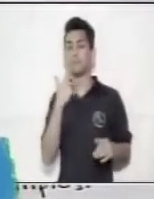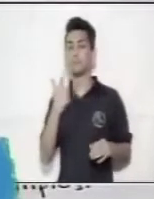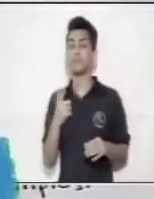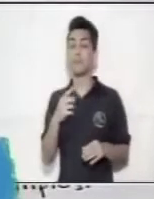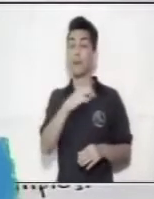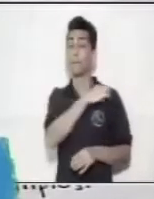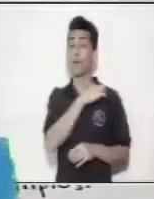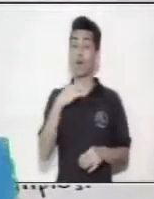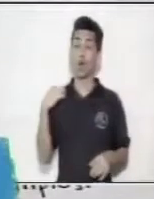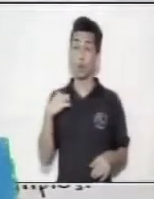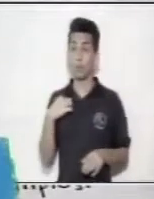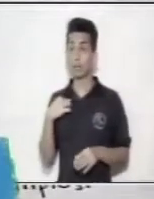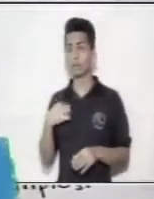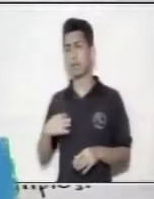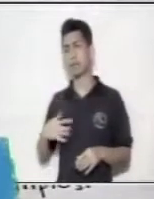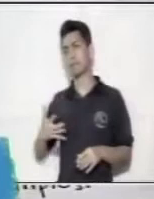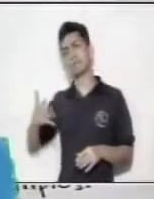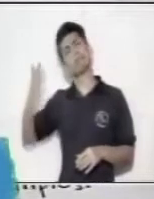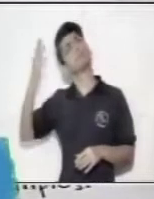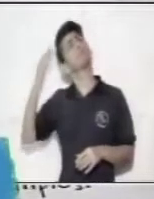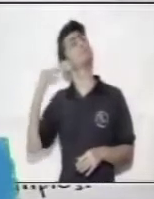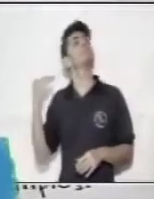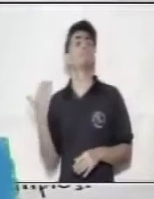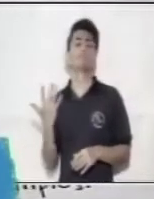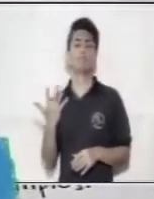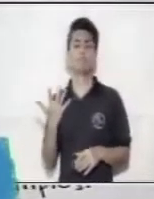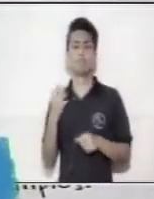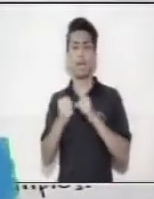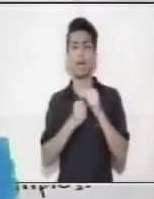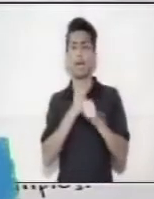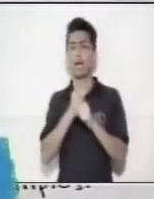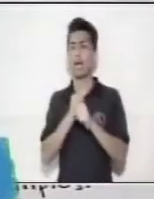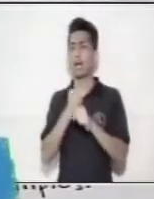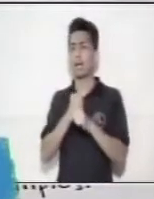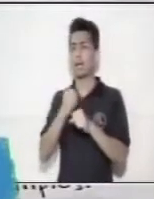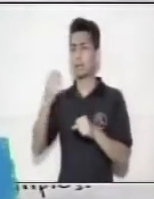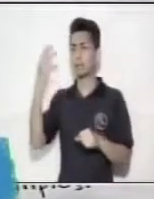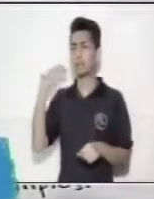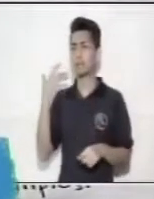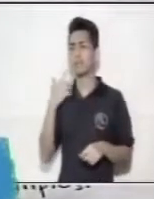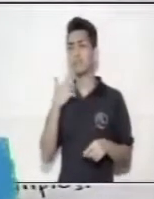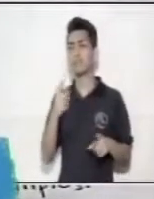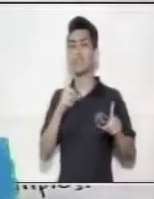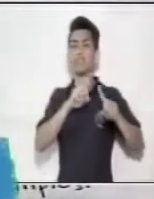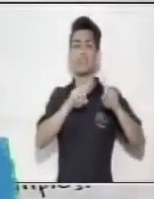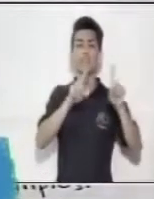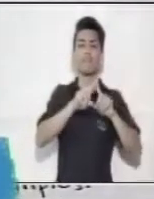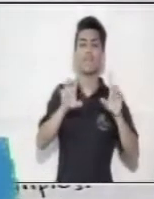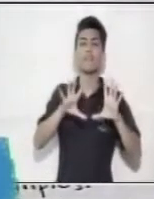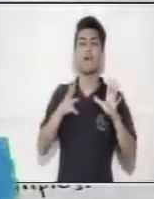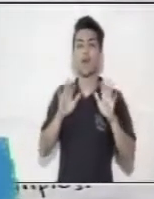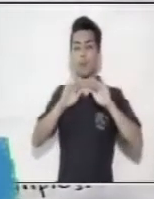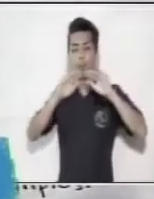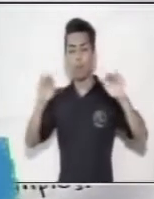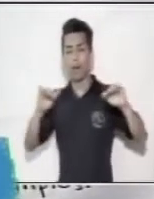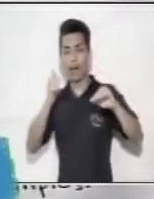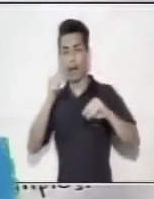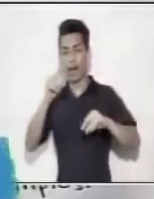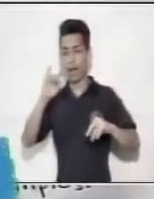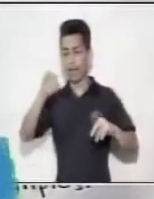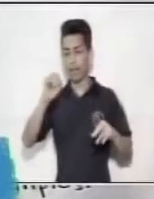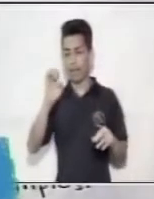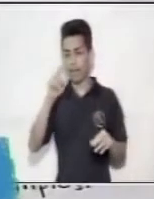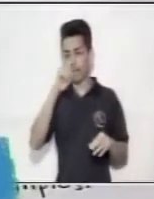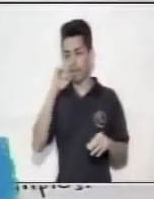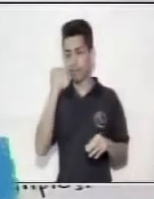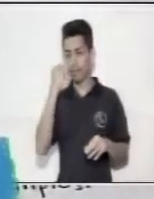aquel entonces, estamos hablando tal vez unos años atrás, se diferenciaban mucho de los adjetivos por lo